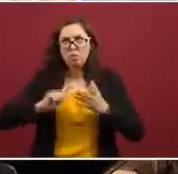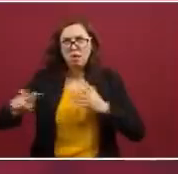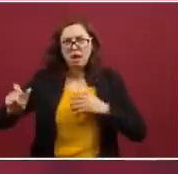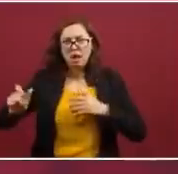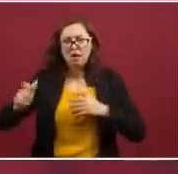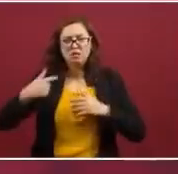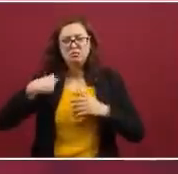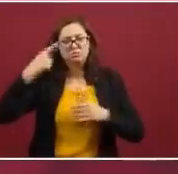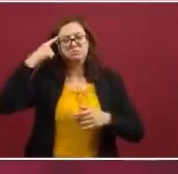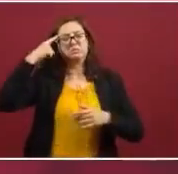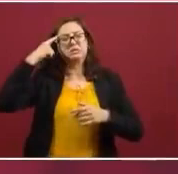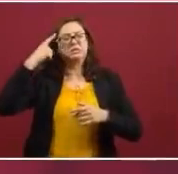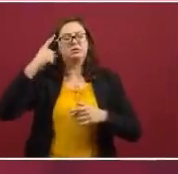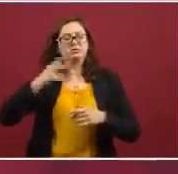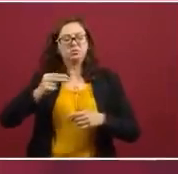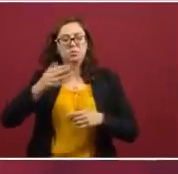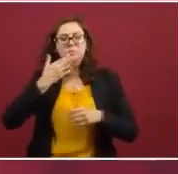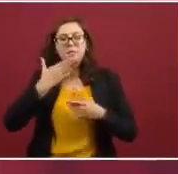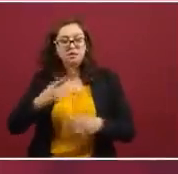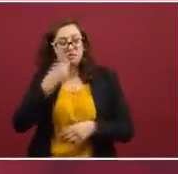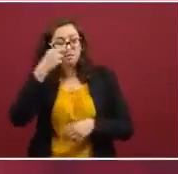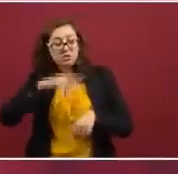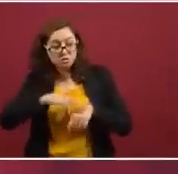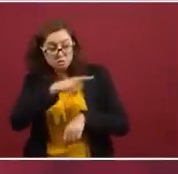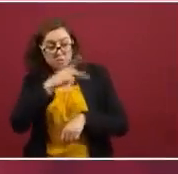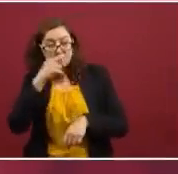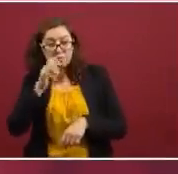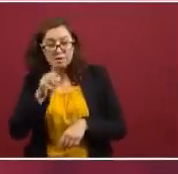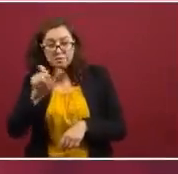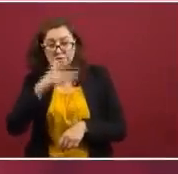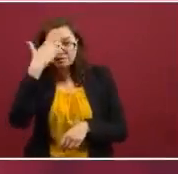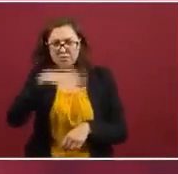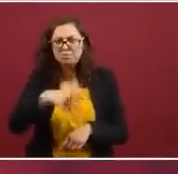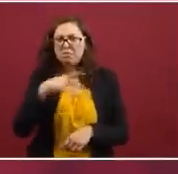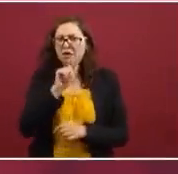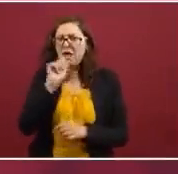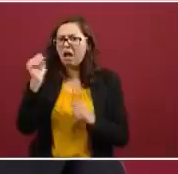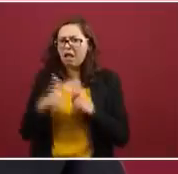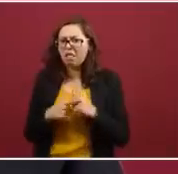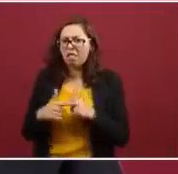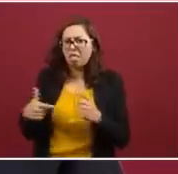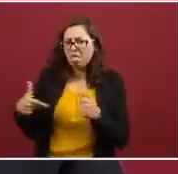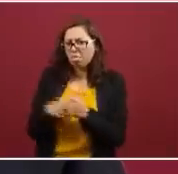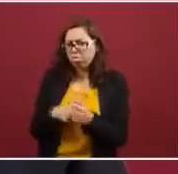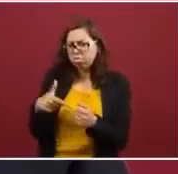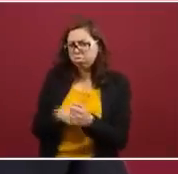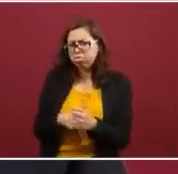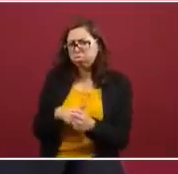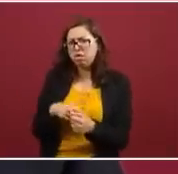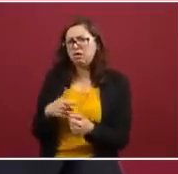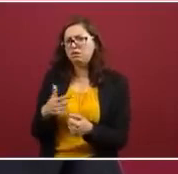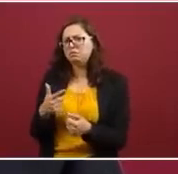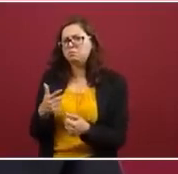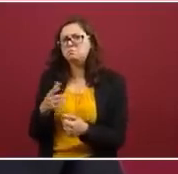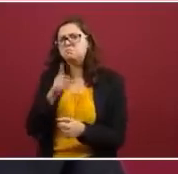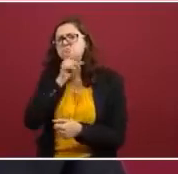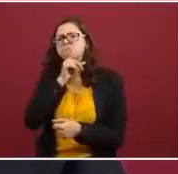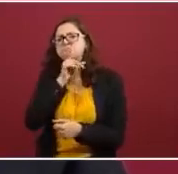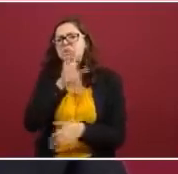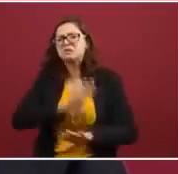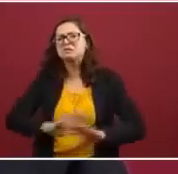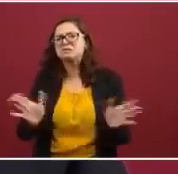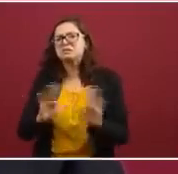nada oscuro, nada que se tenga que ocultar. Son simplemente contrataciones